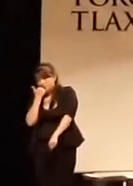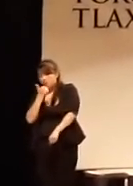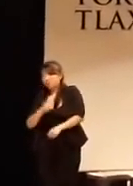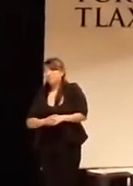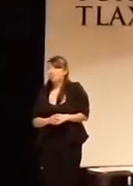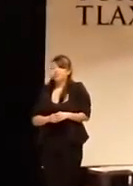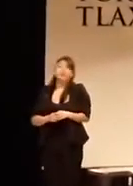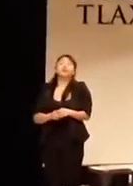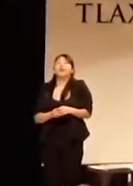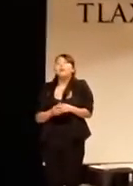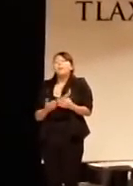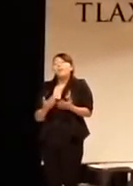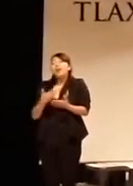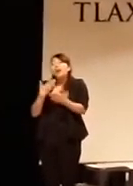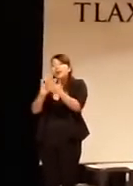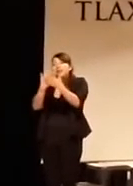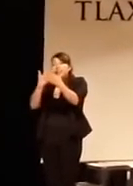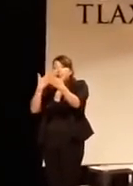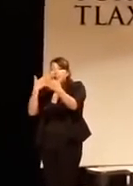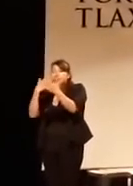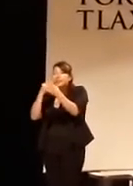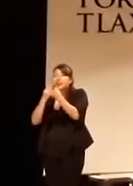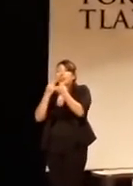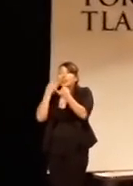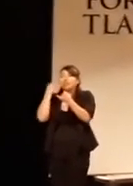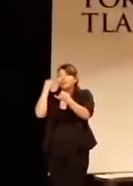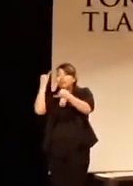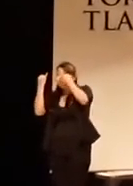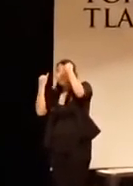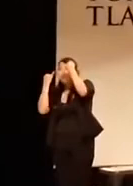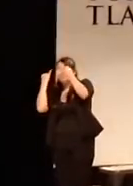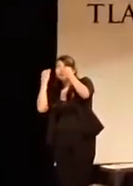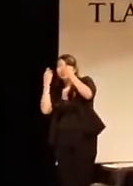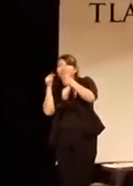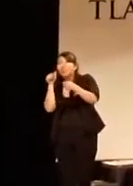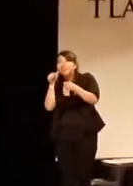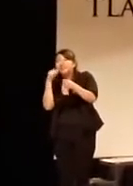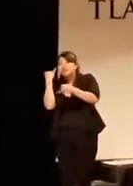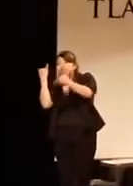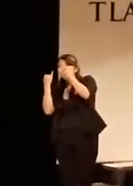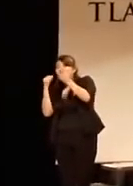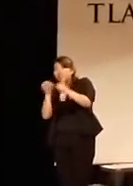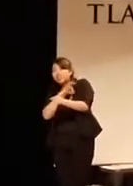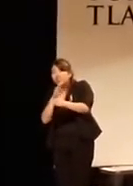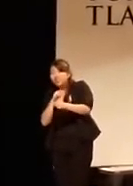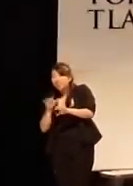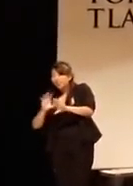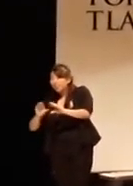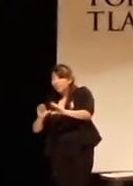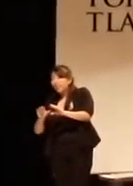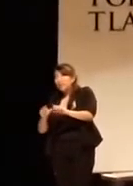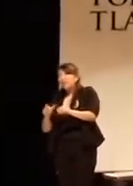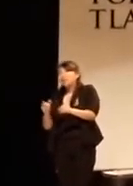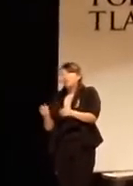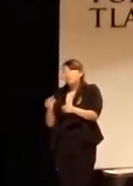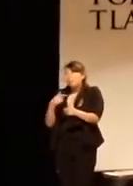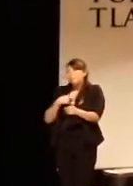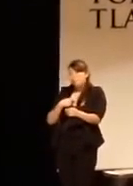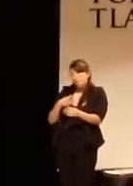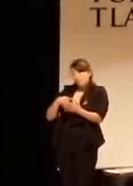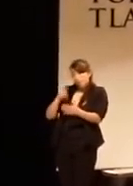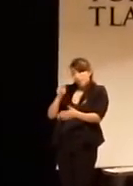Antes de incorporar una idea brillante, pensemos si podemos cubrir todos sus blancos. No es solo cuestión de